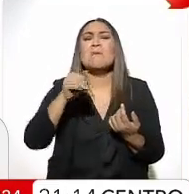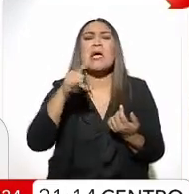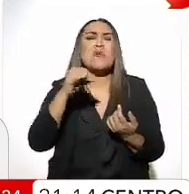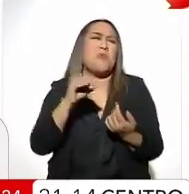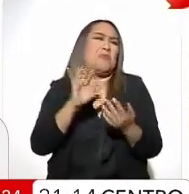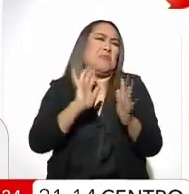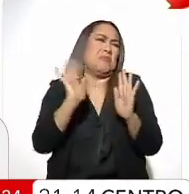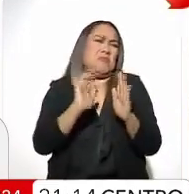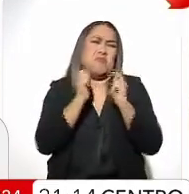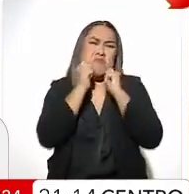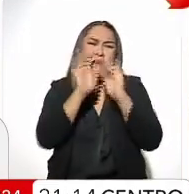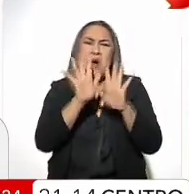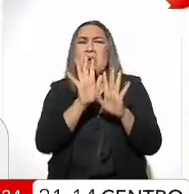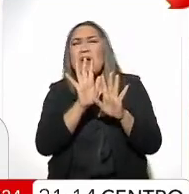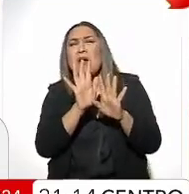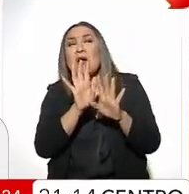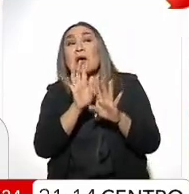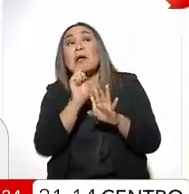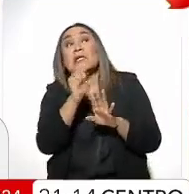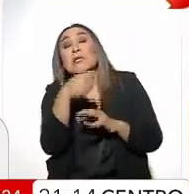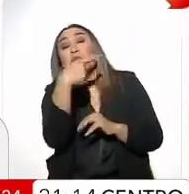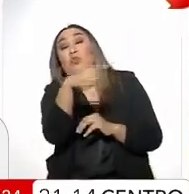Zambada de una universidad?